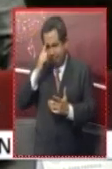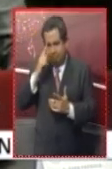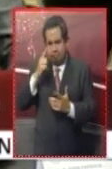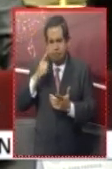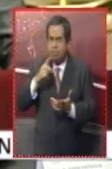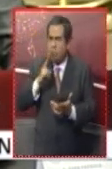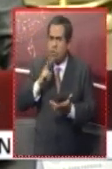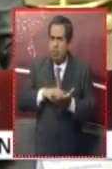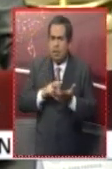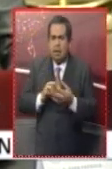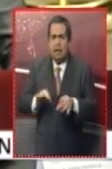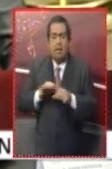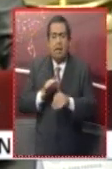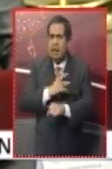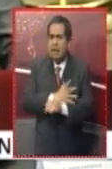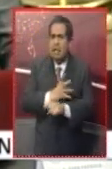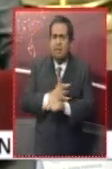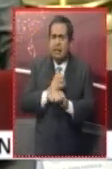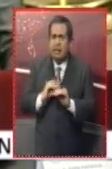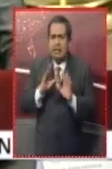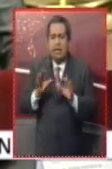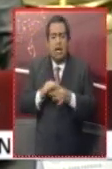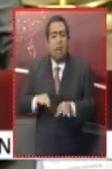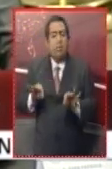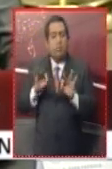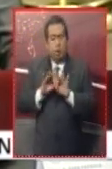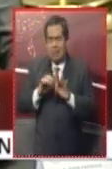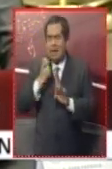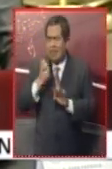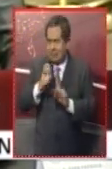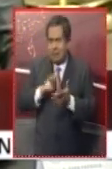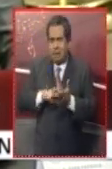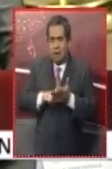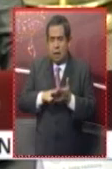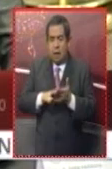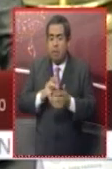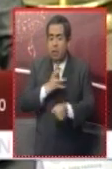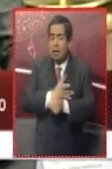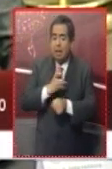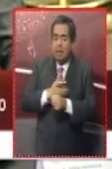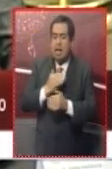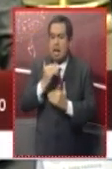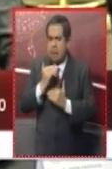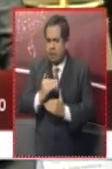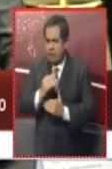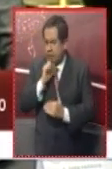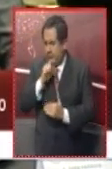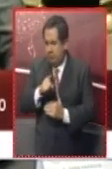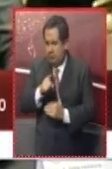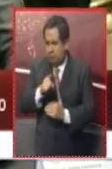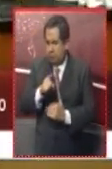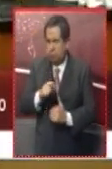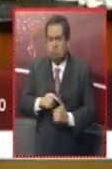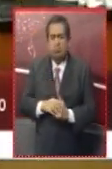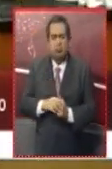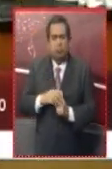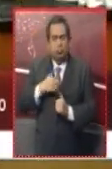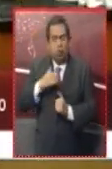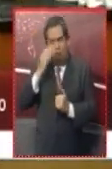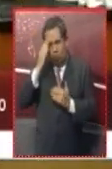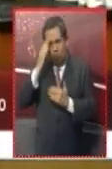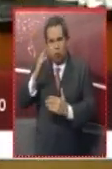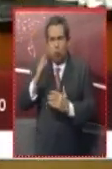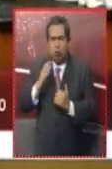un valor es la transparencia, pero la transparencia también tiene sus límites. Yo